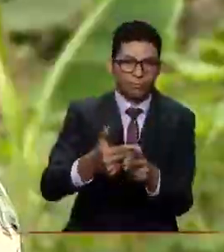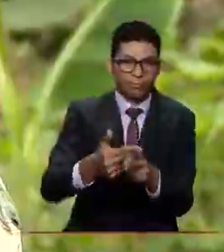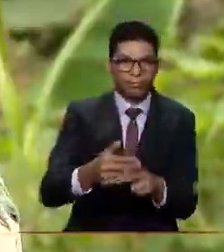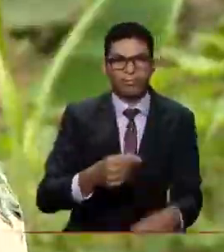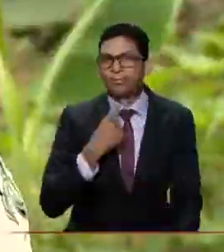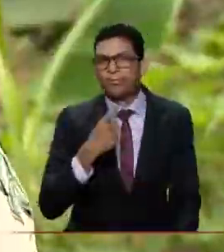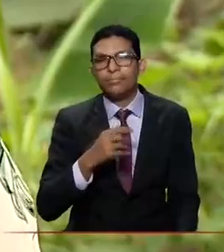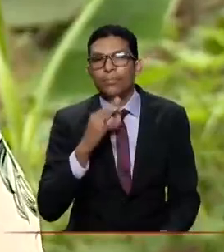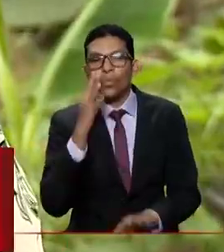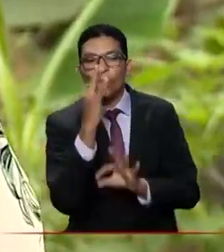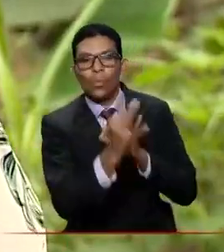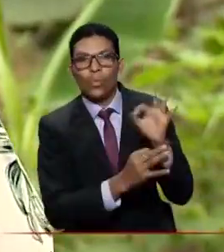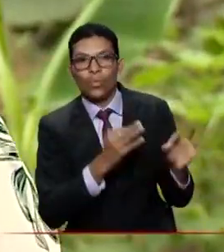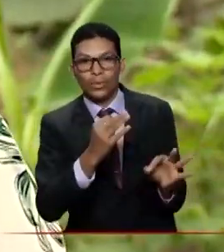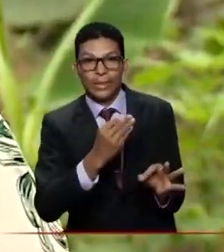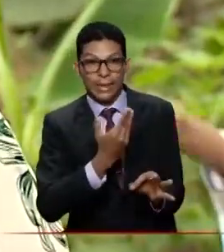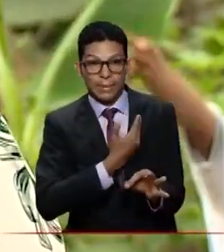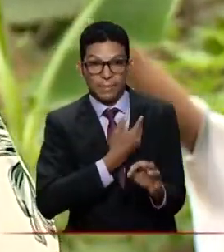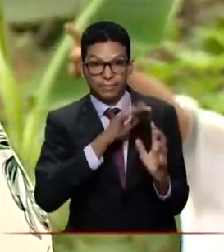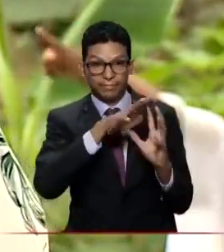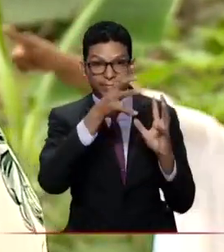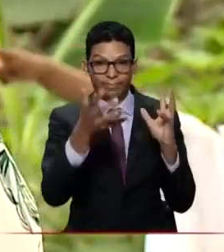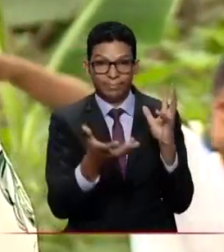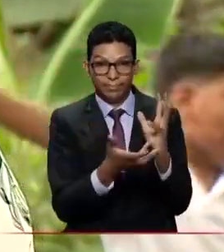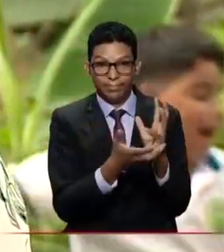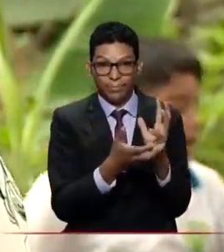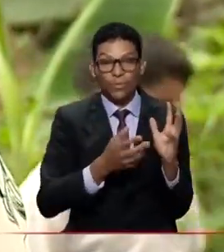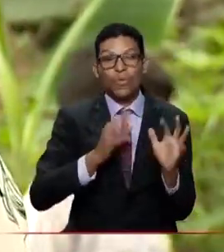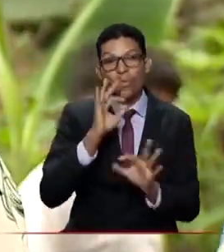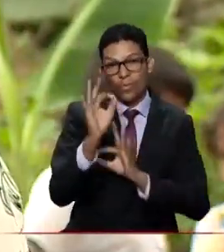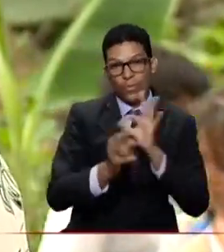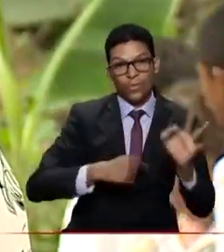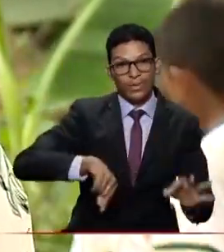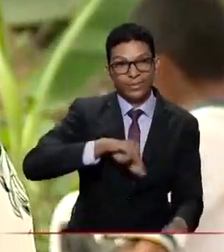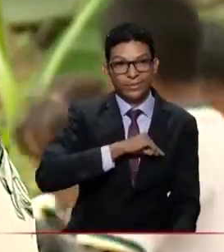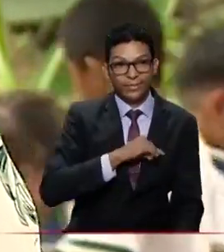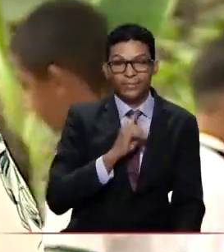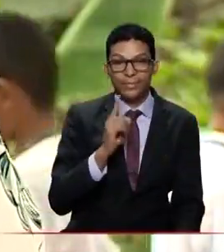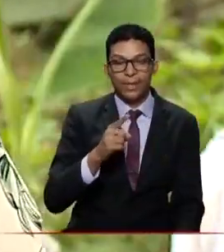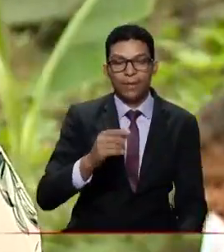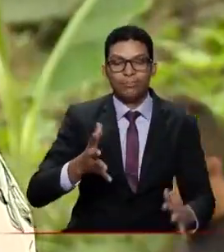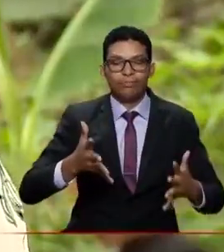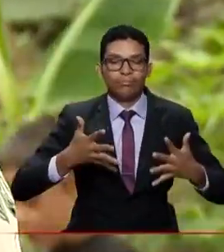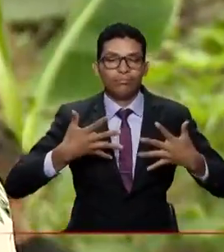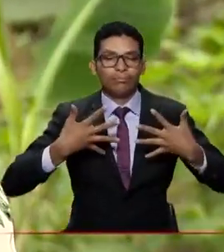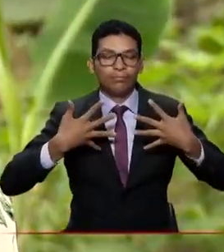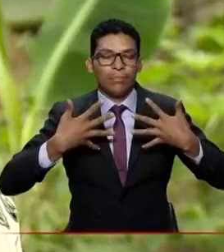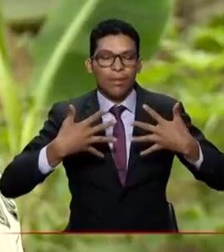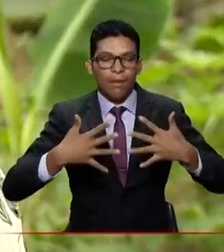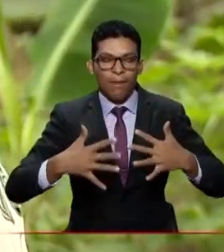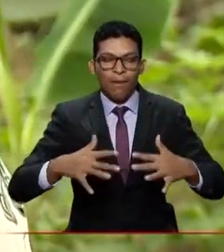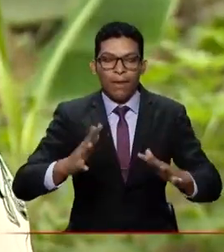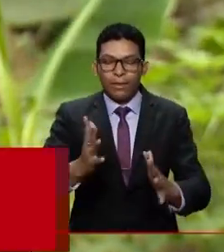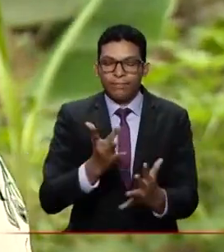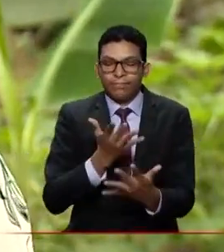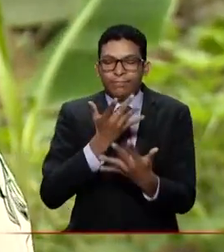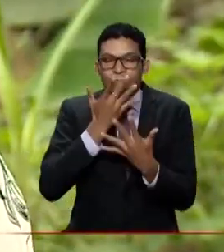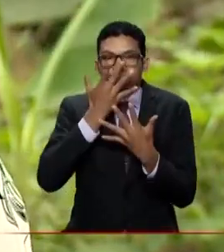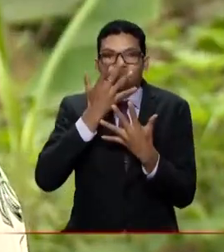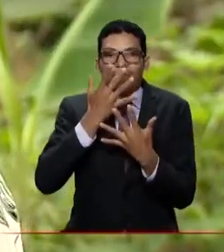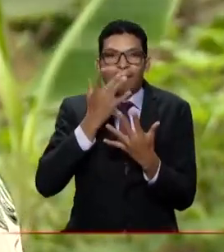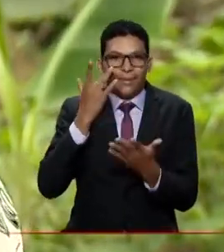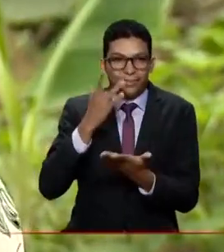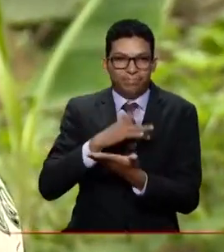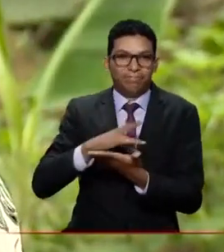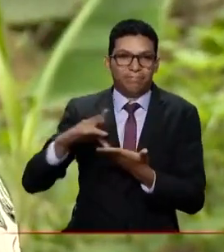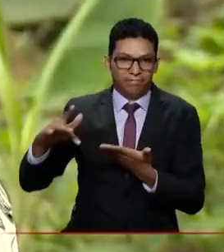lo que tiene que ver con nuestra madre tierra es cuidarnos a nosotros mismos, es tener un aire mucho más limpio para respirar, es tener